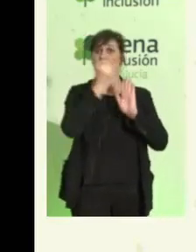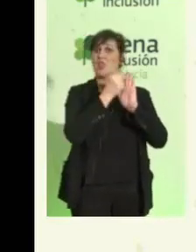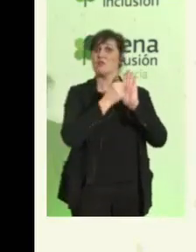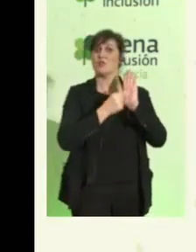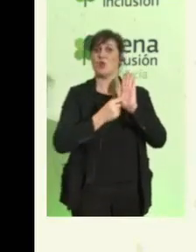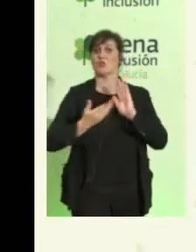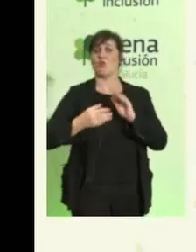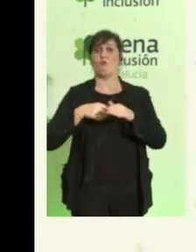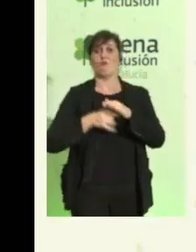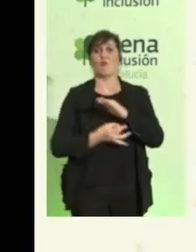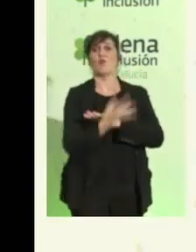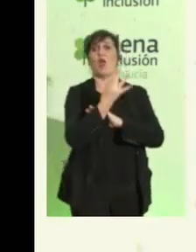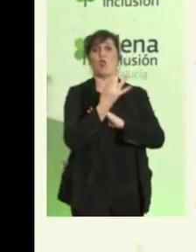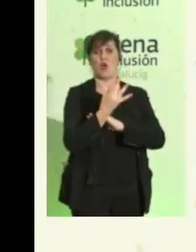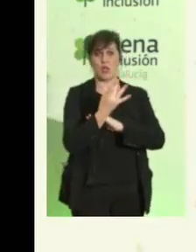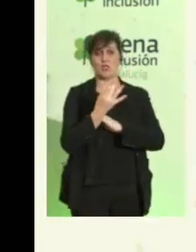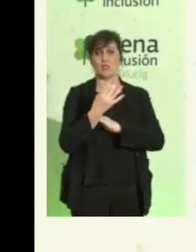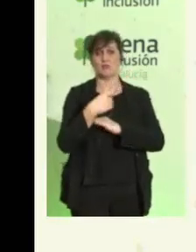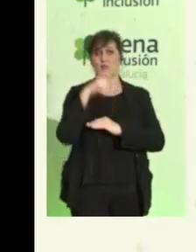en